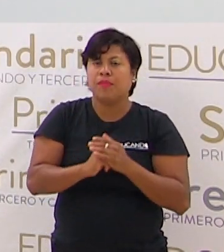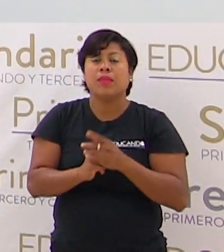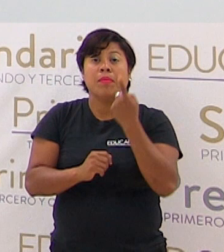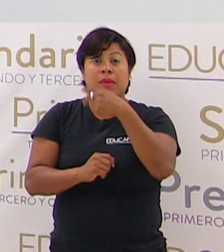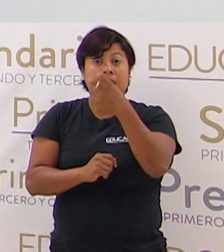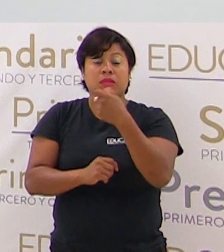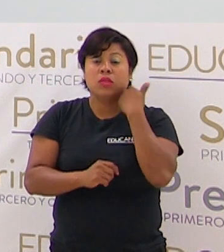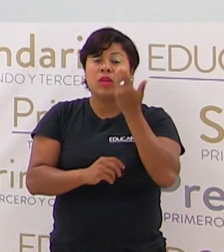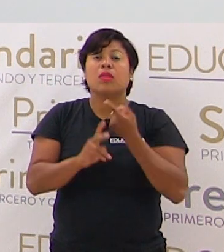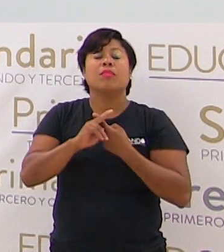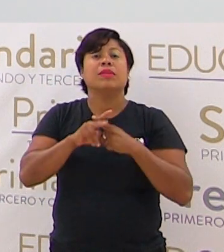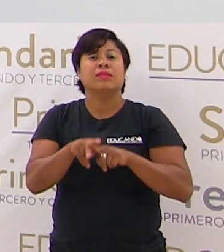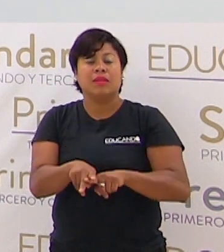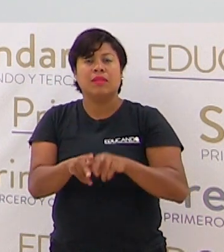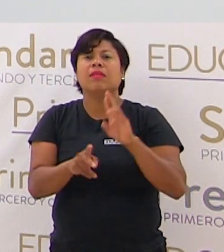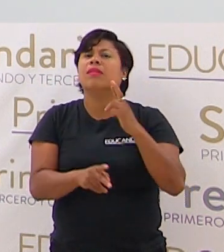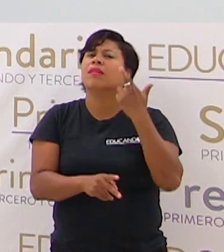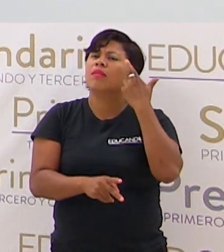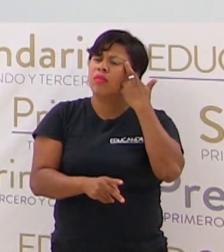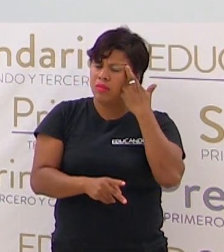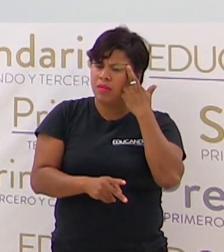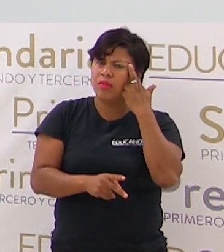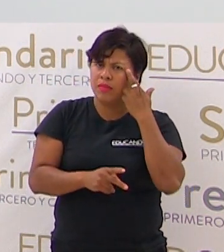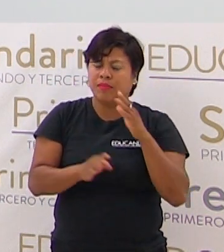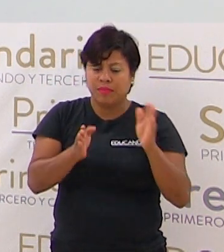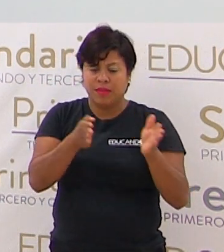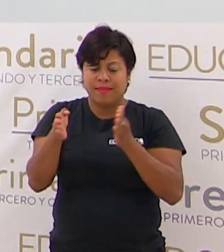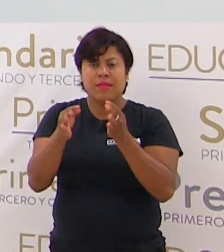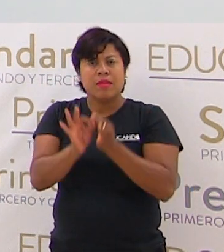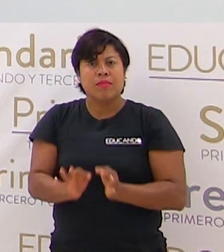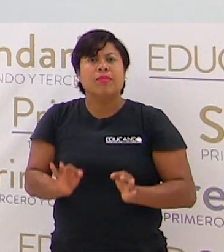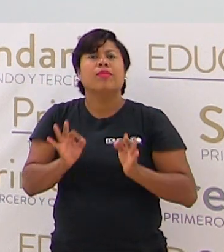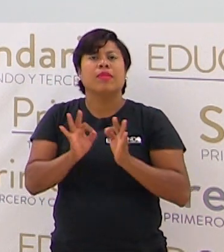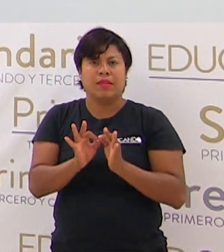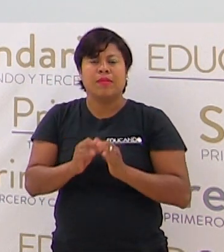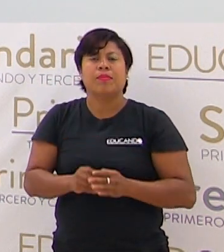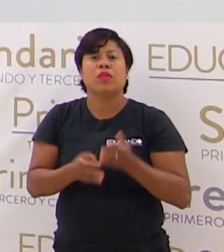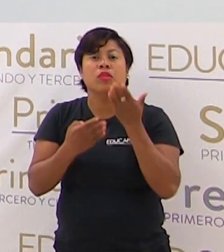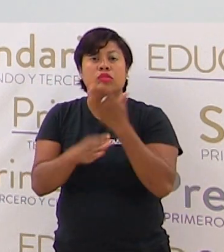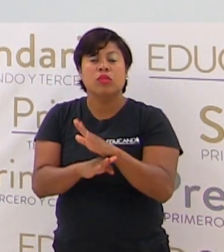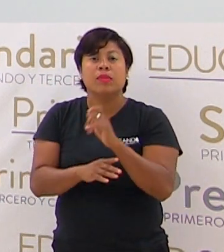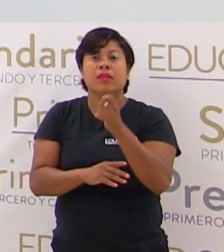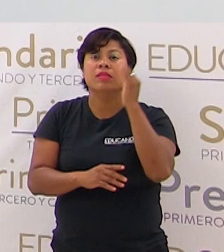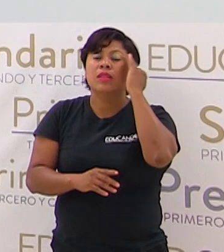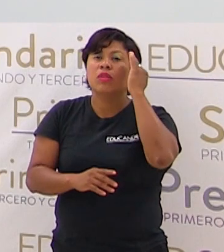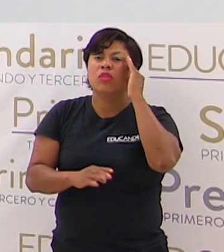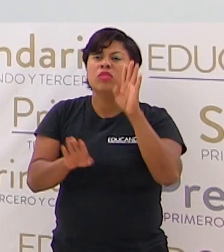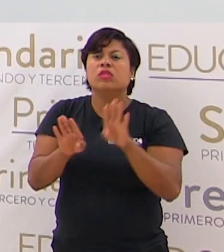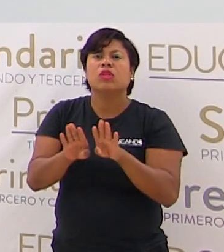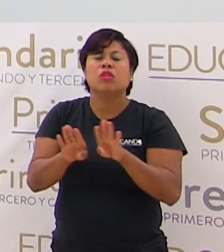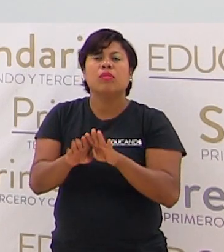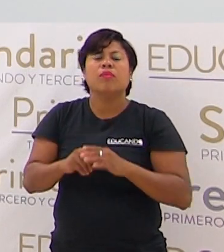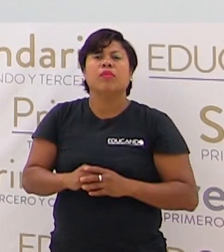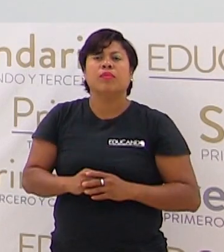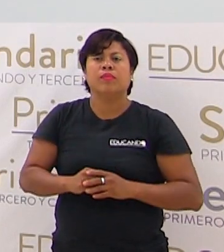quiero iniciar recordando una parte importante sobre lo que se conoce